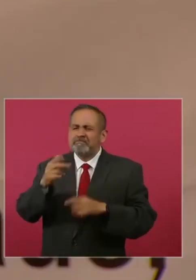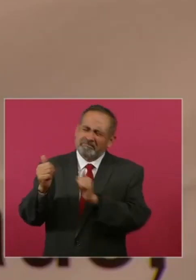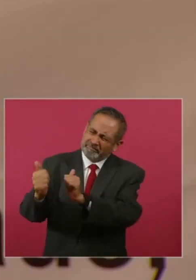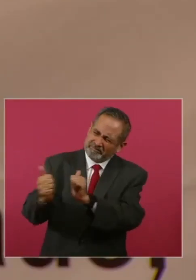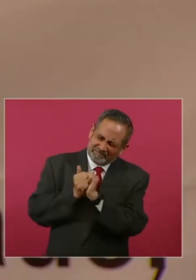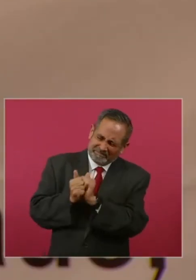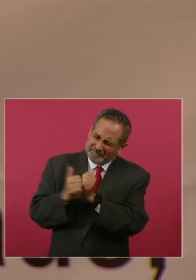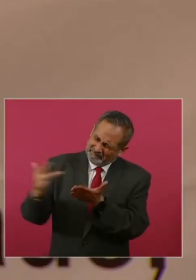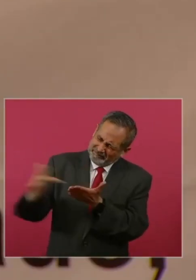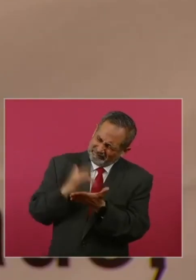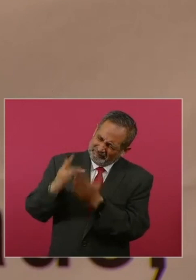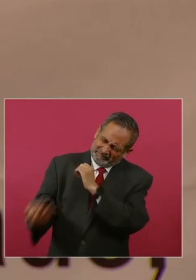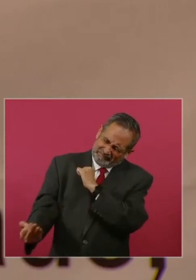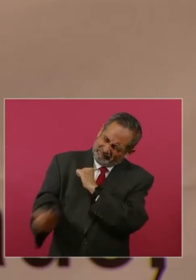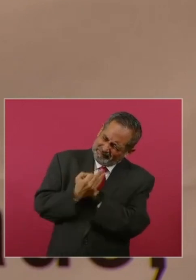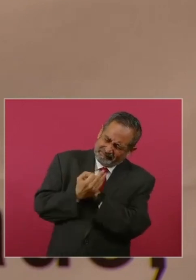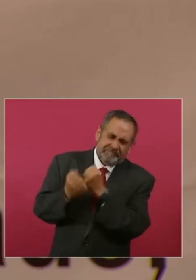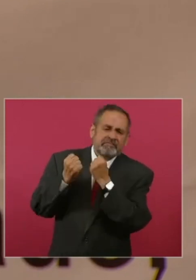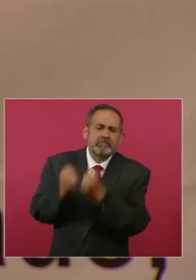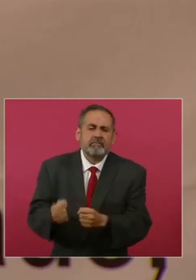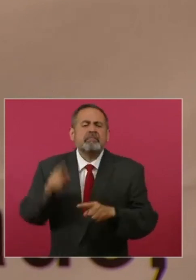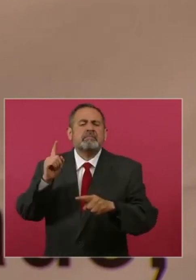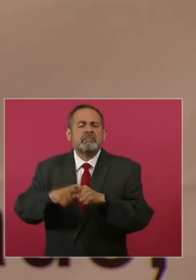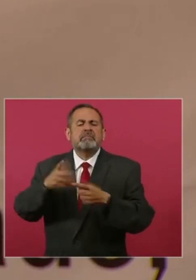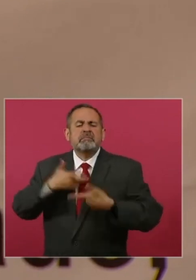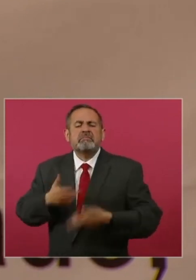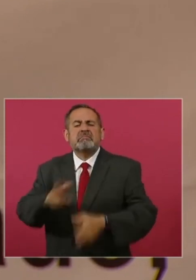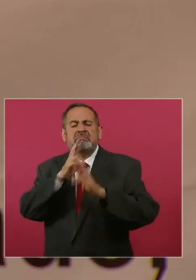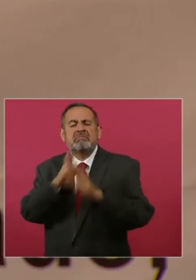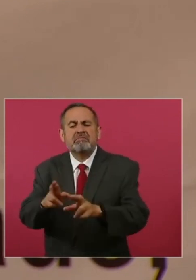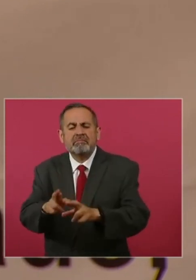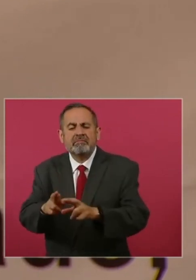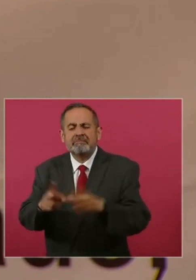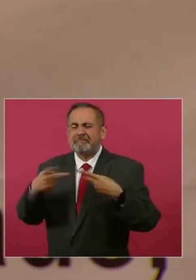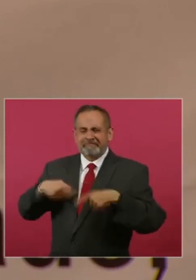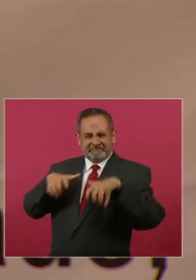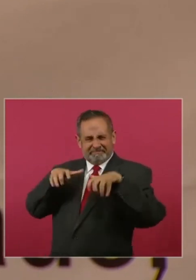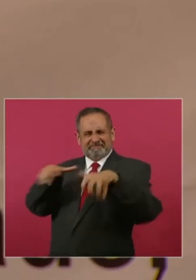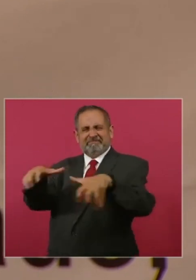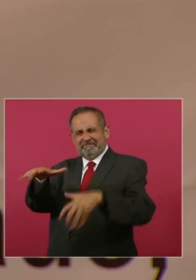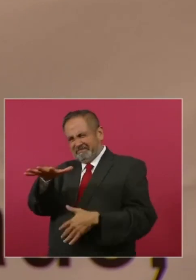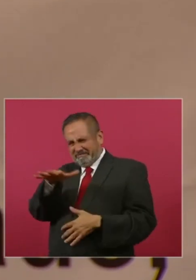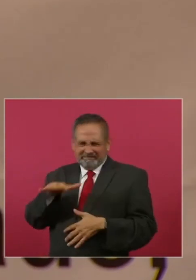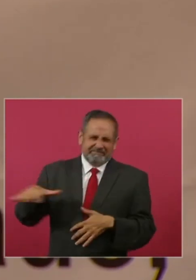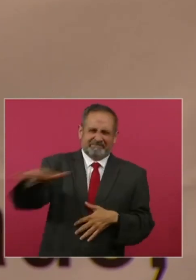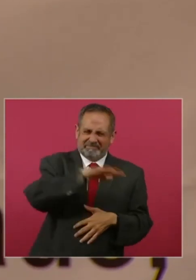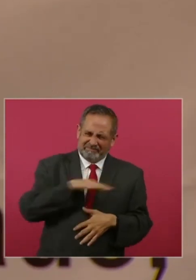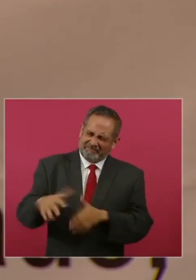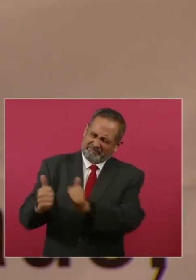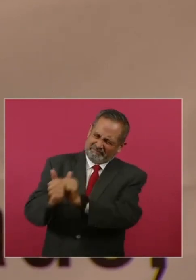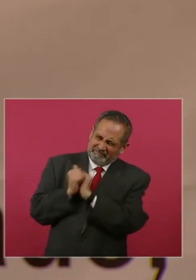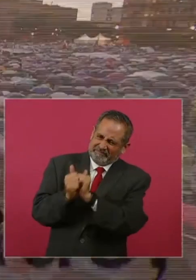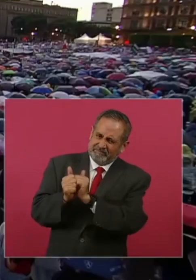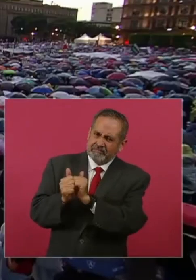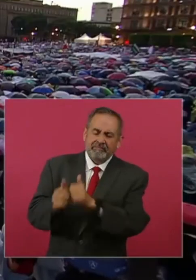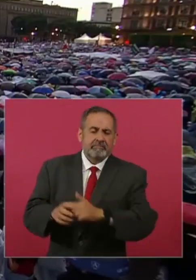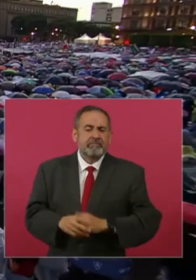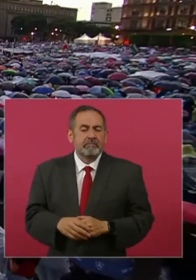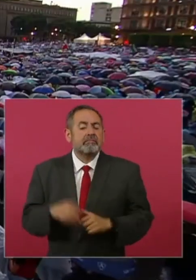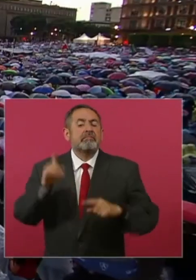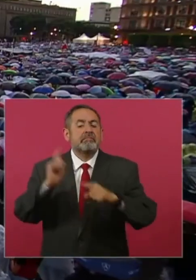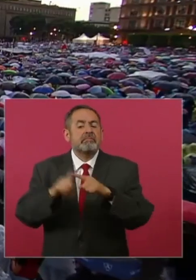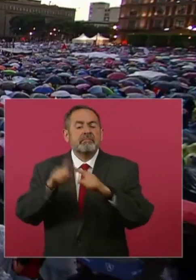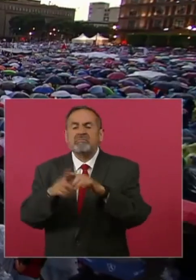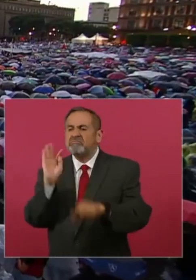aliado, who is our best ¿qué ally? Contestamos? What do we answer? El pueblo. The people. ¿Por